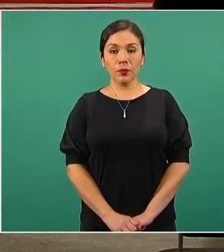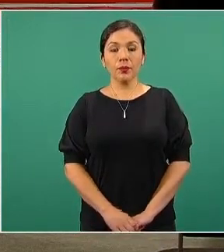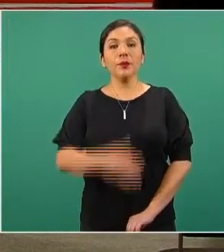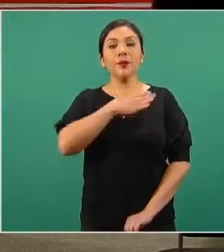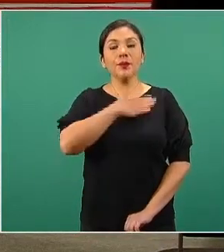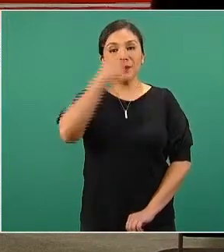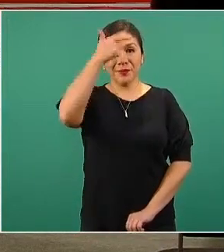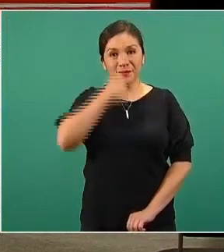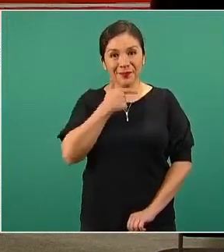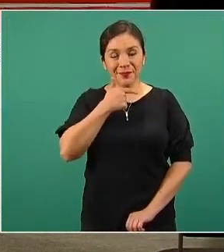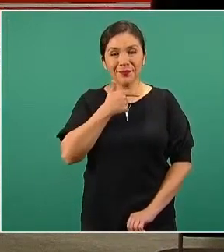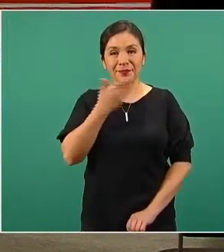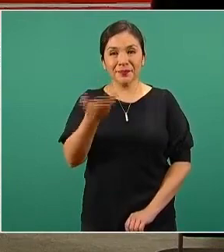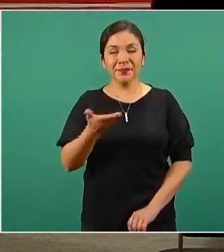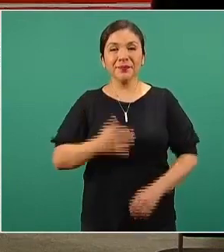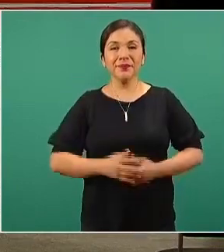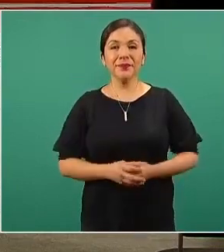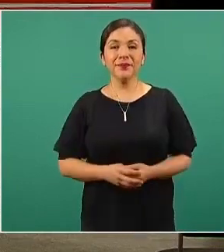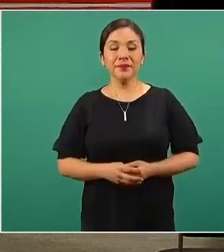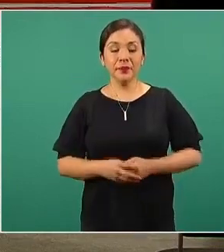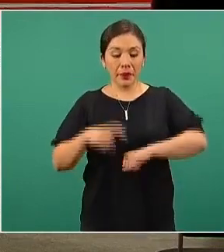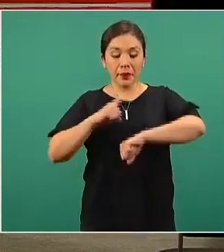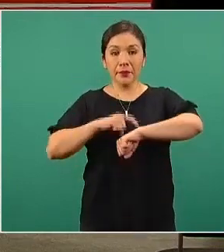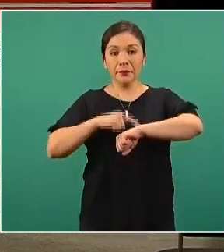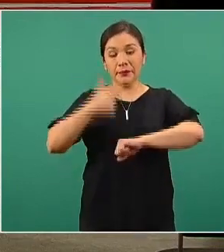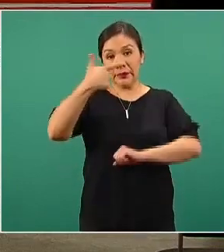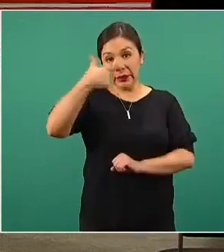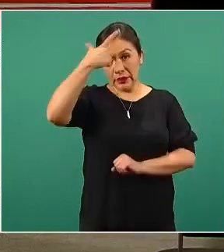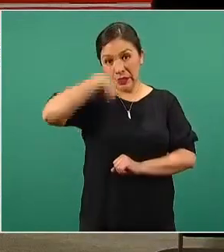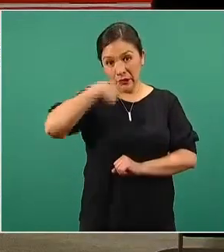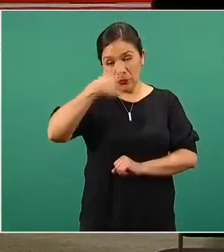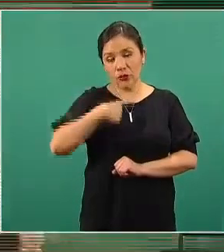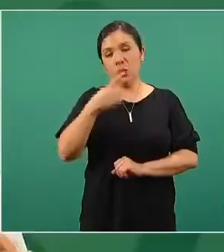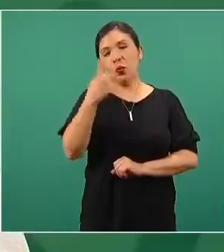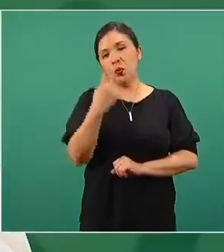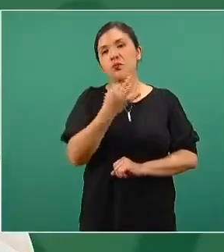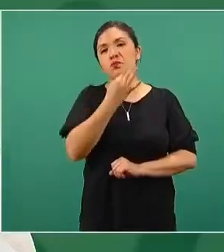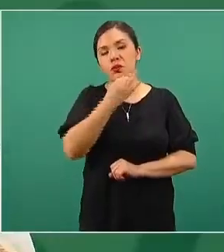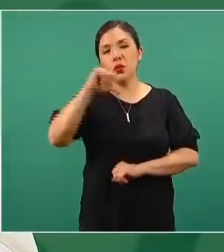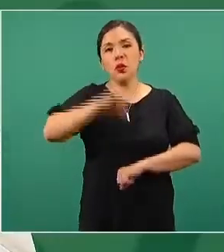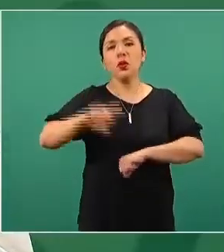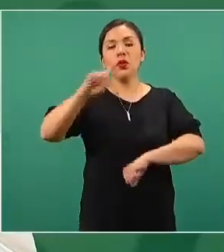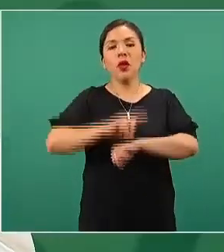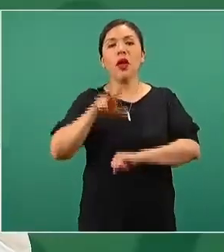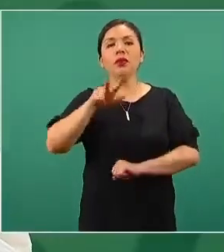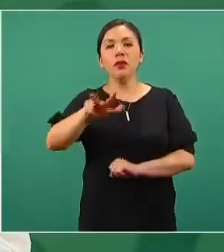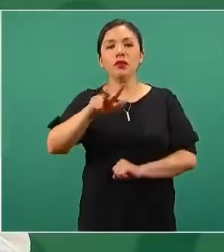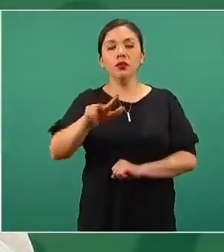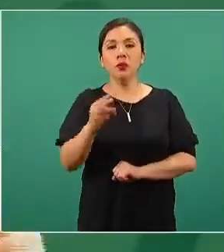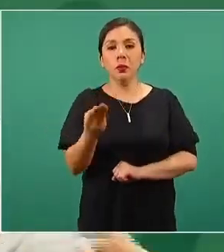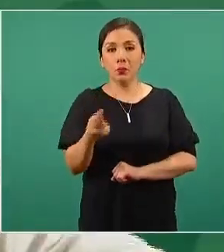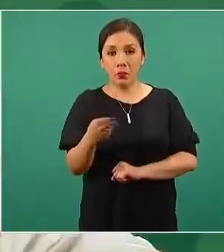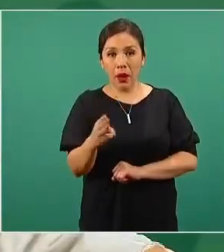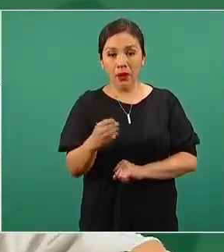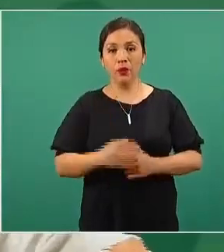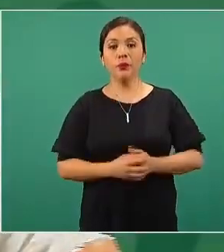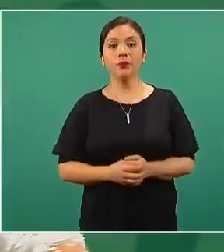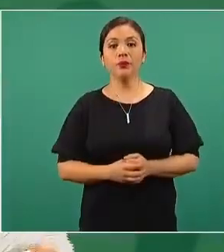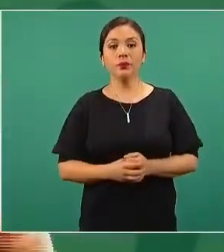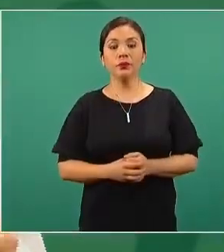Muy buenas noches. Son las 19 horas con un minuto del 18 de mayo